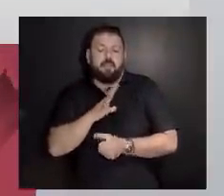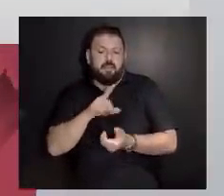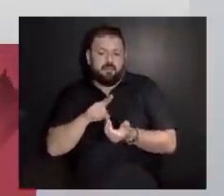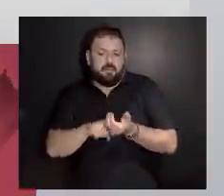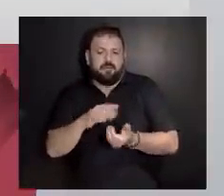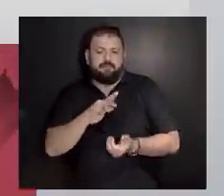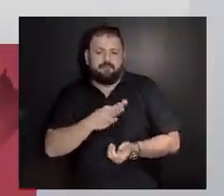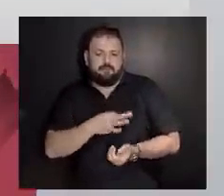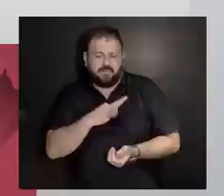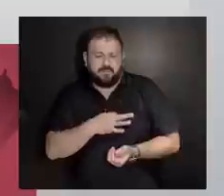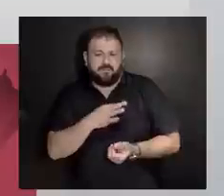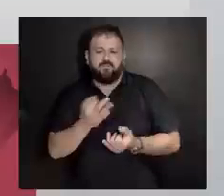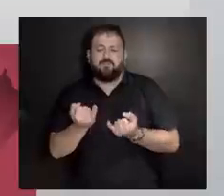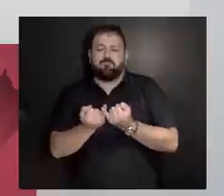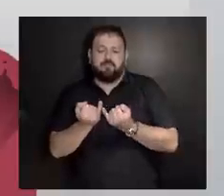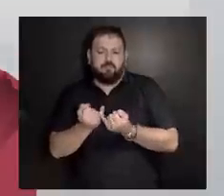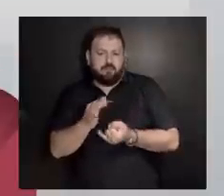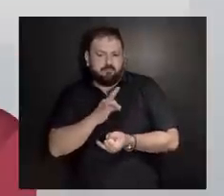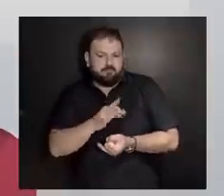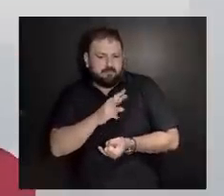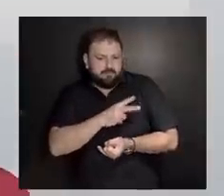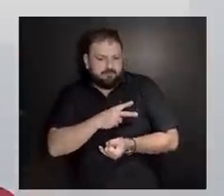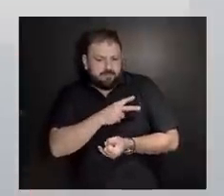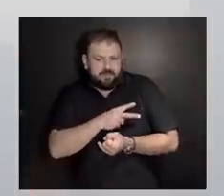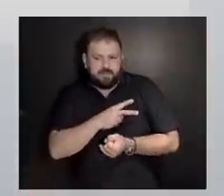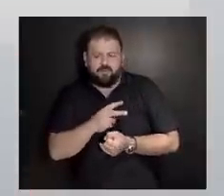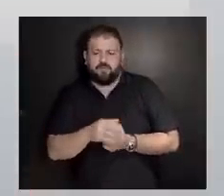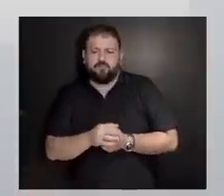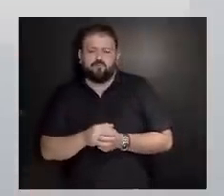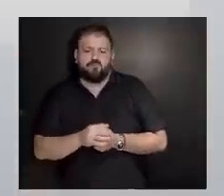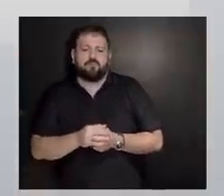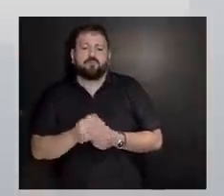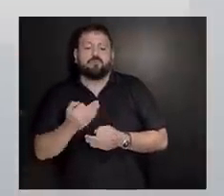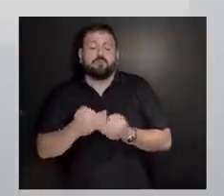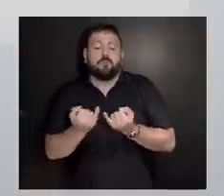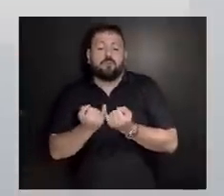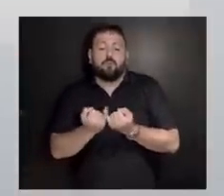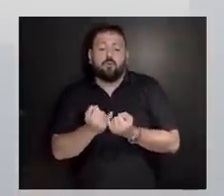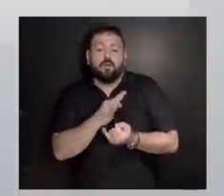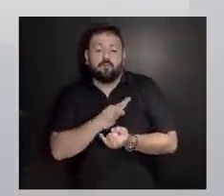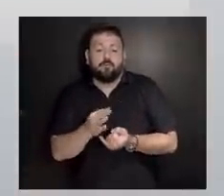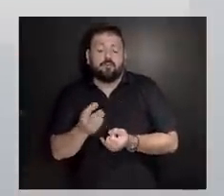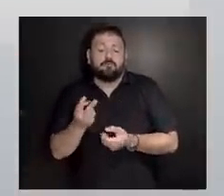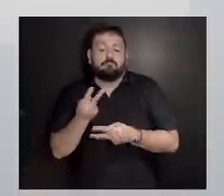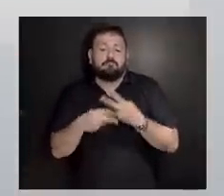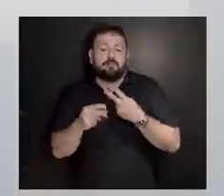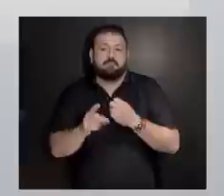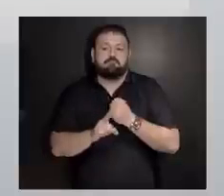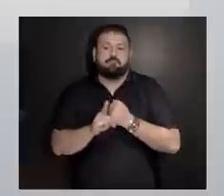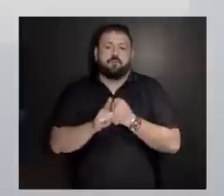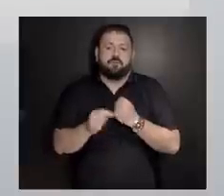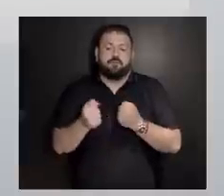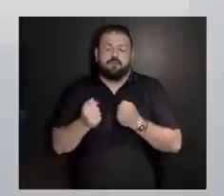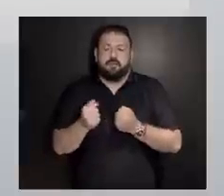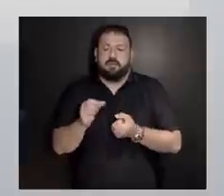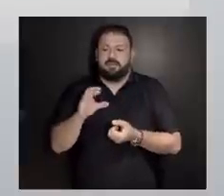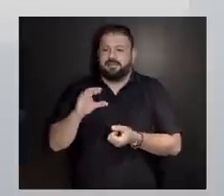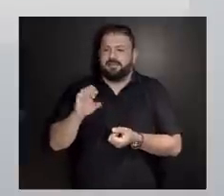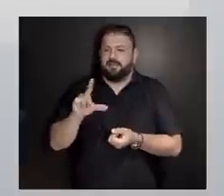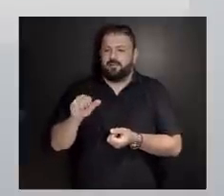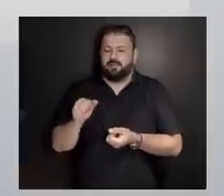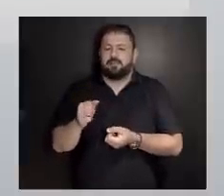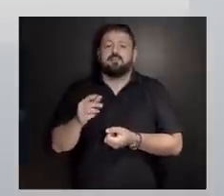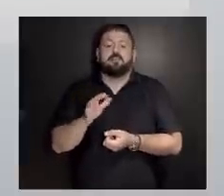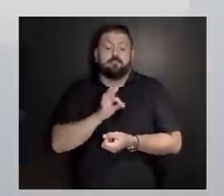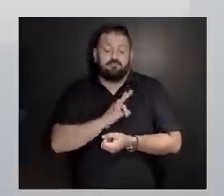el citomegalovirus que pueden también ayudar, bueno, a favorecer, por ejemplo, también la agresión a estas células beta del páncreas y